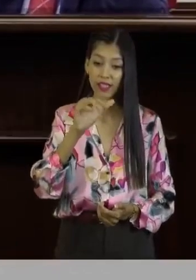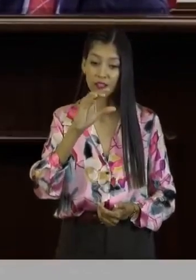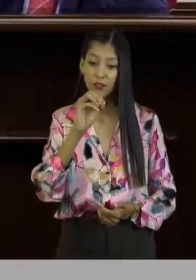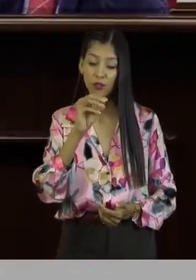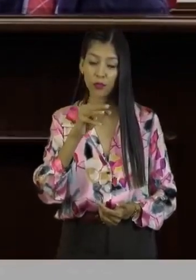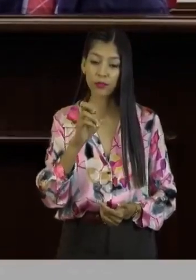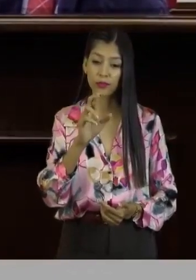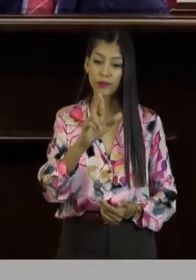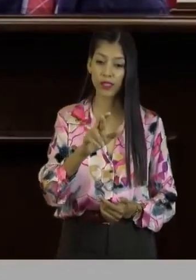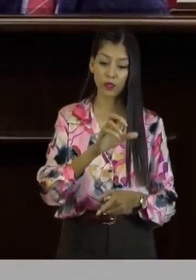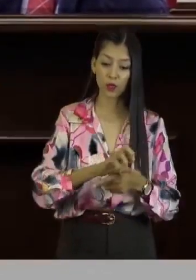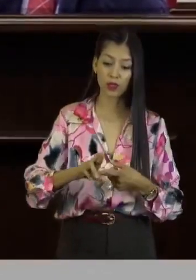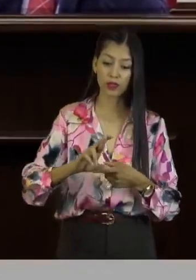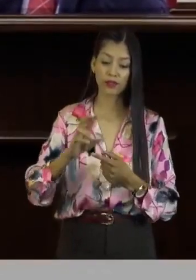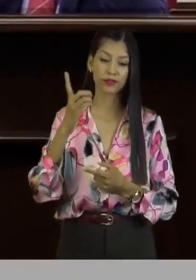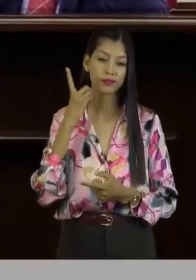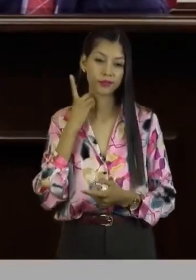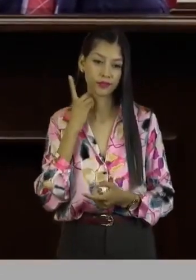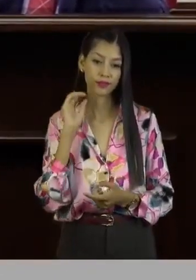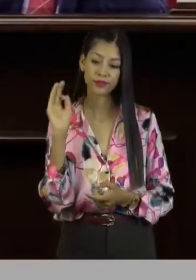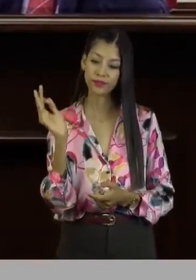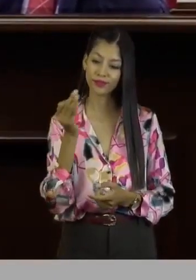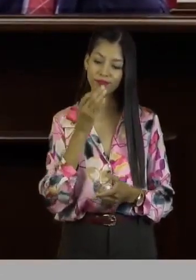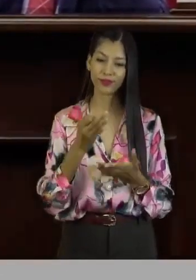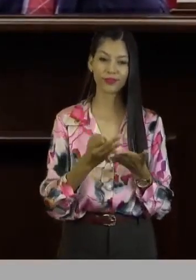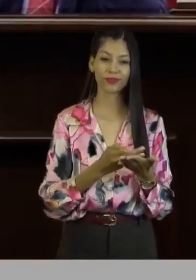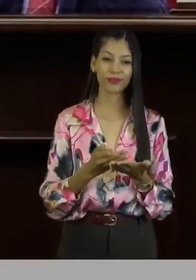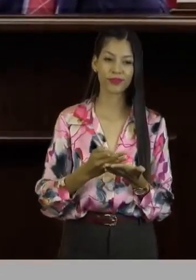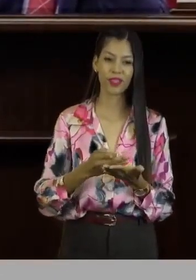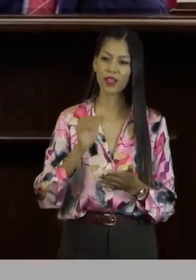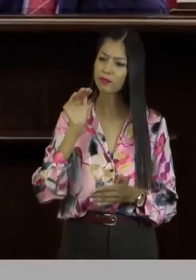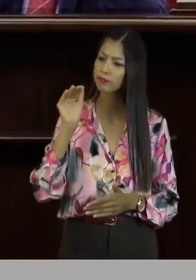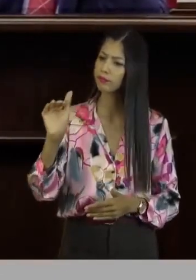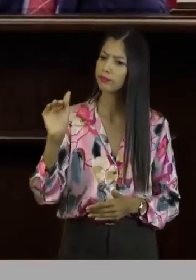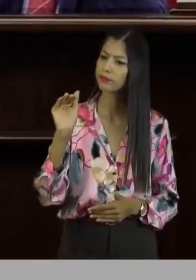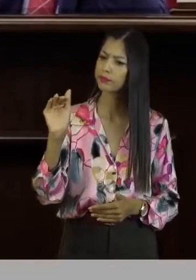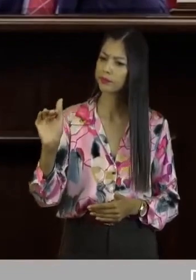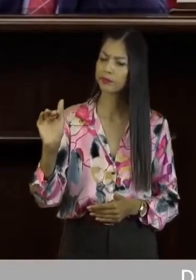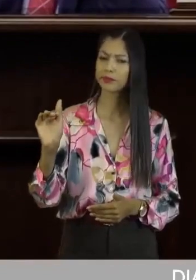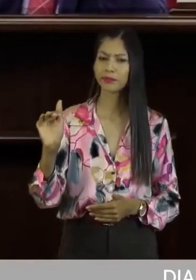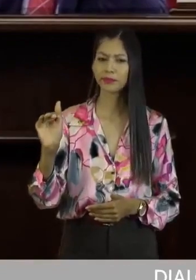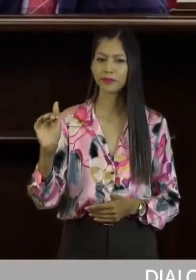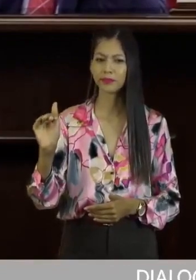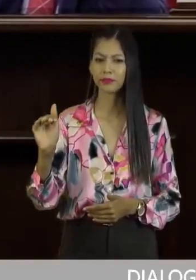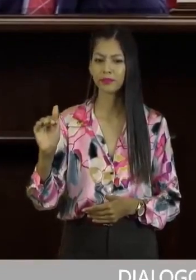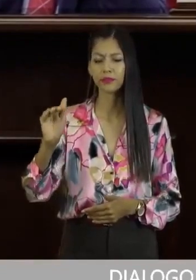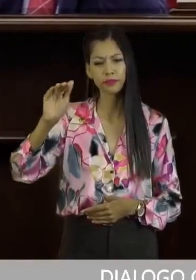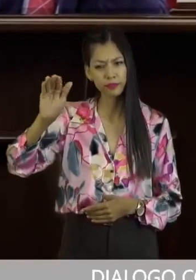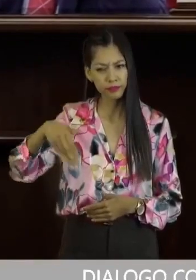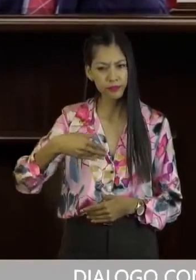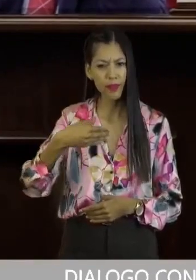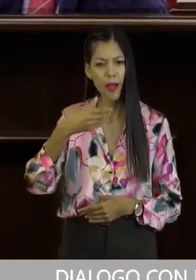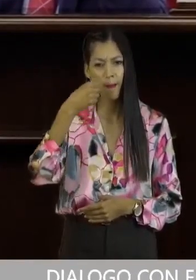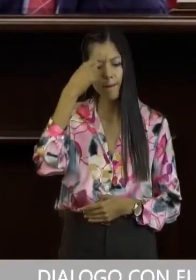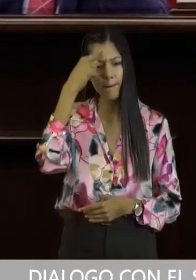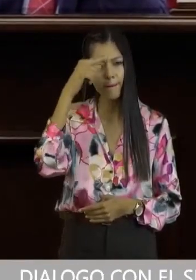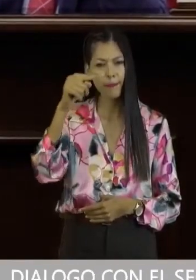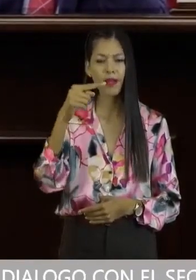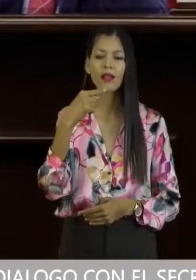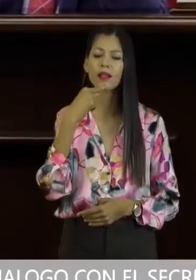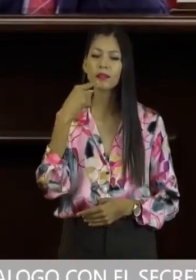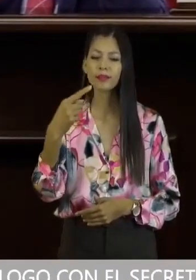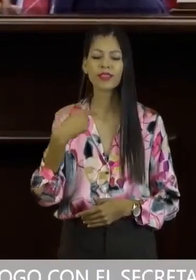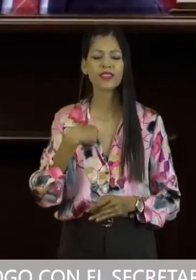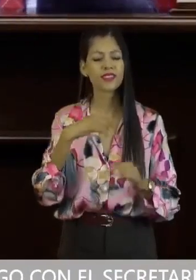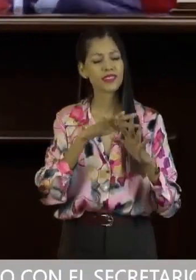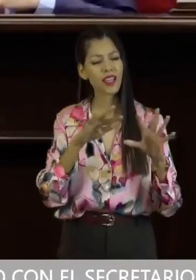de los diputados federales de Morena, me llamó para comentarme, y como ya lo hice público,